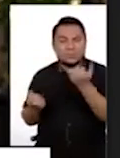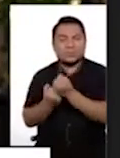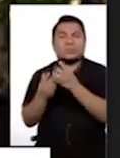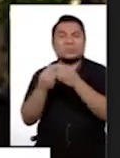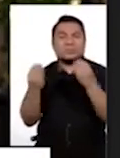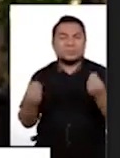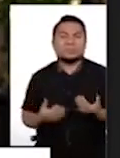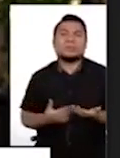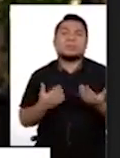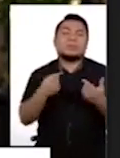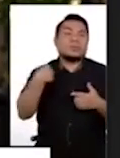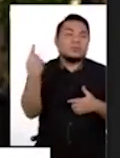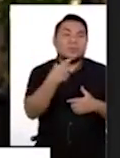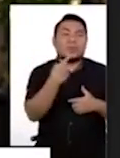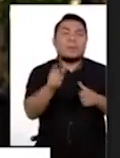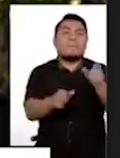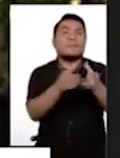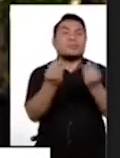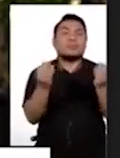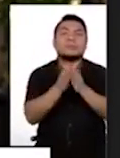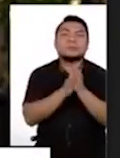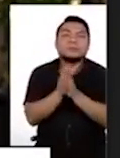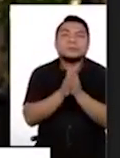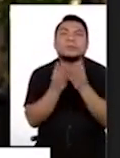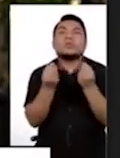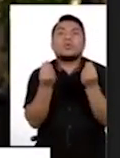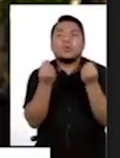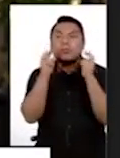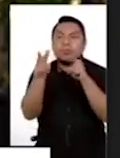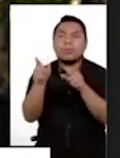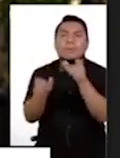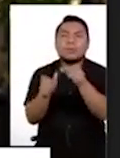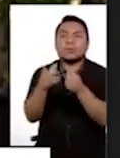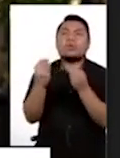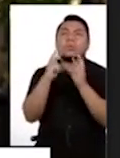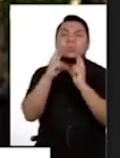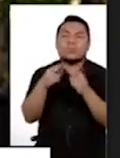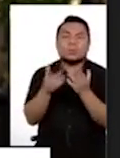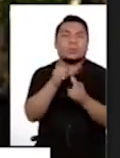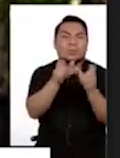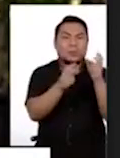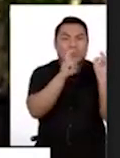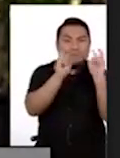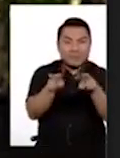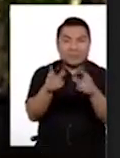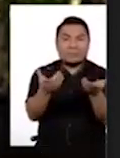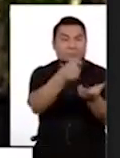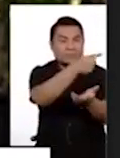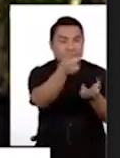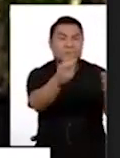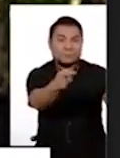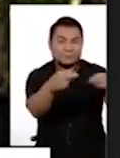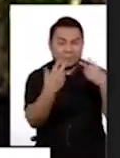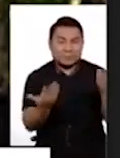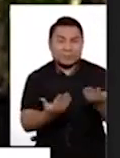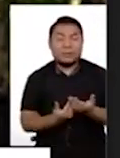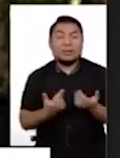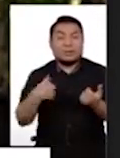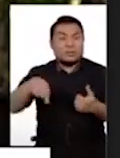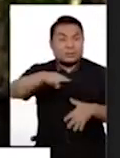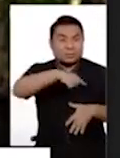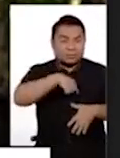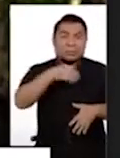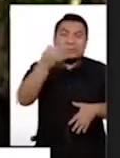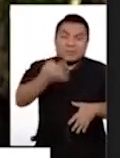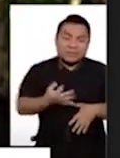está expectante de cómo su clase dirigente, sus autoridades, reaccionan. A efecto de ello, no nos quedamos meramente en esta norma. Ya